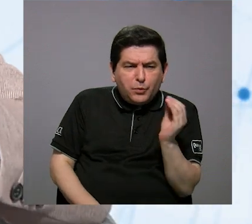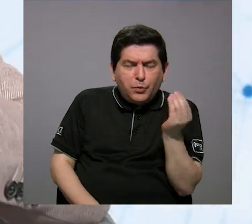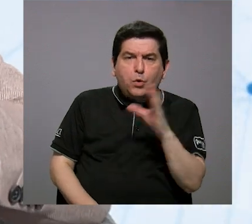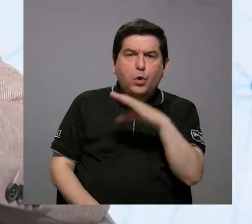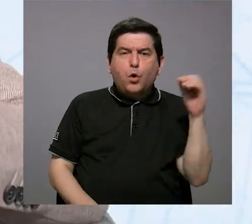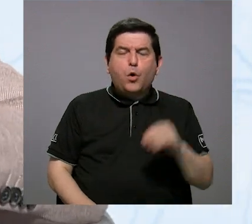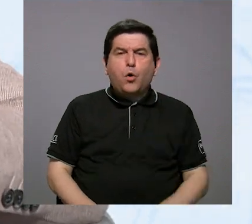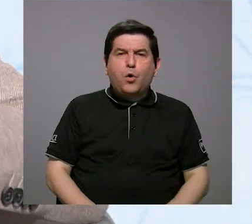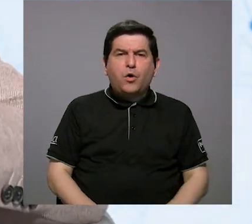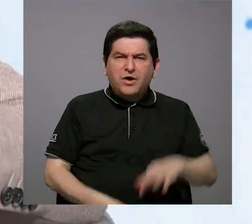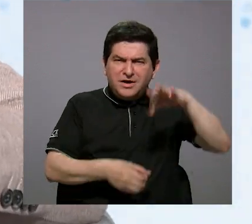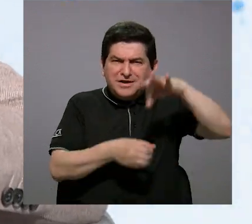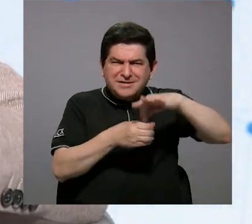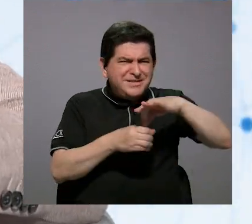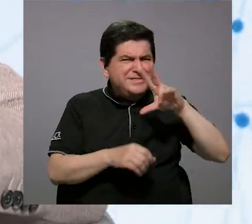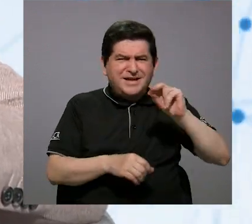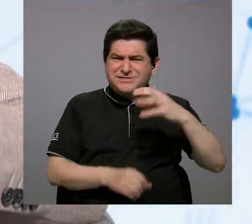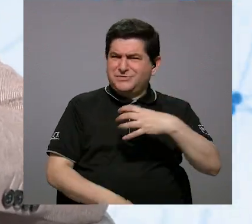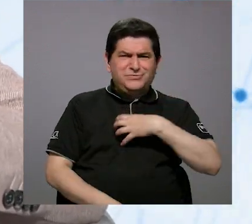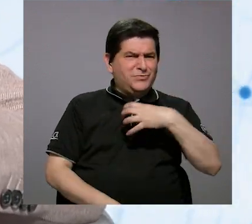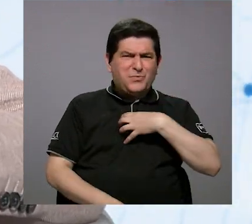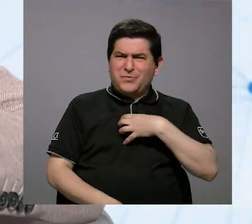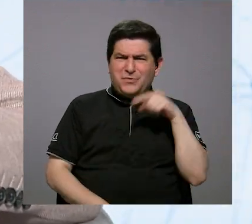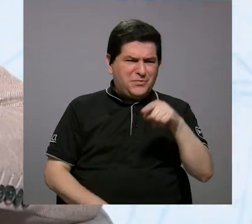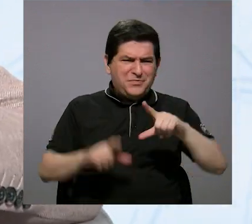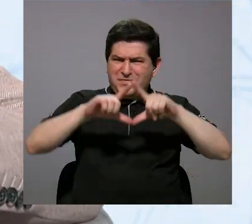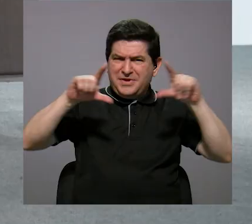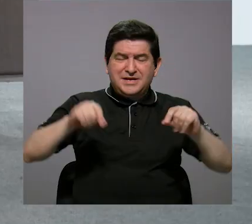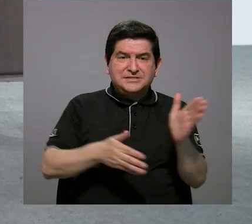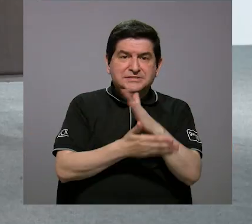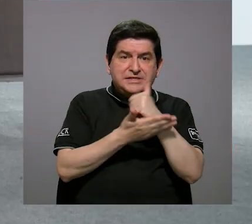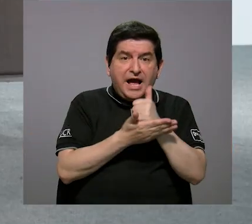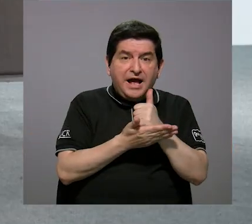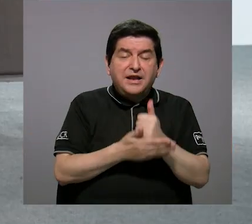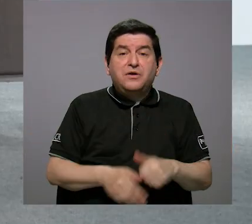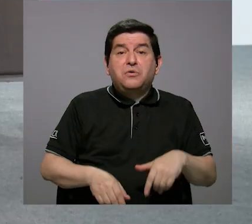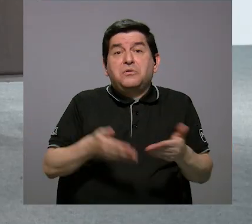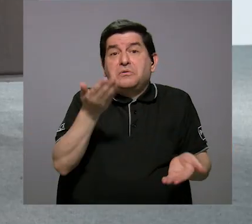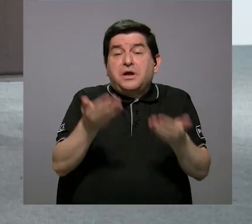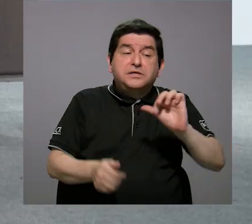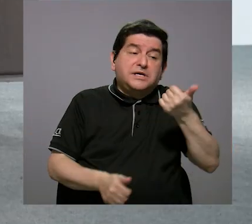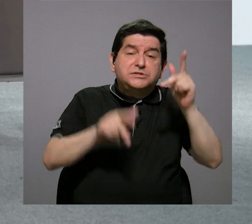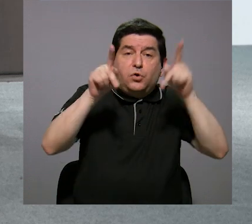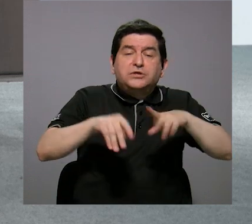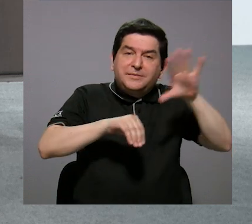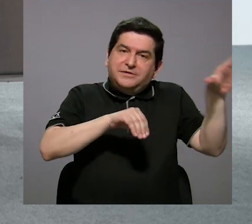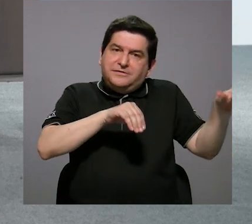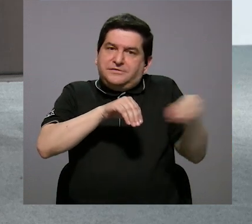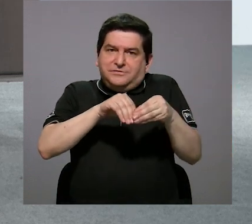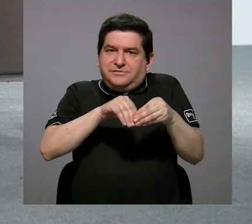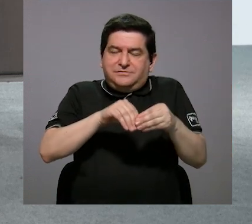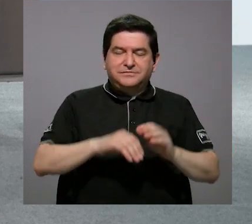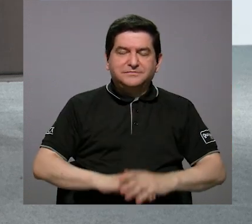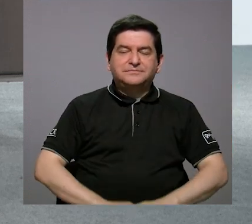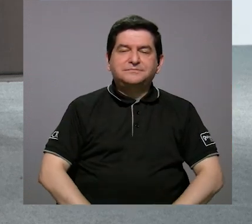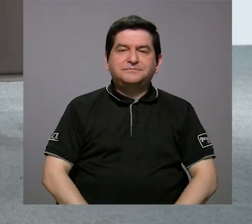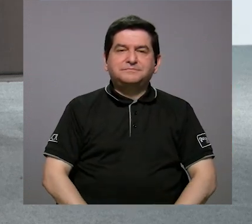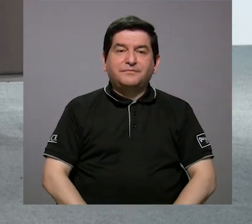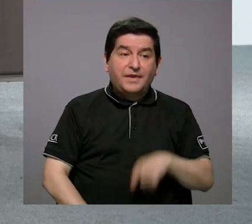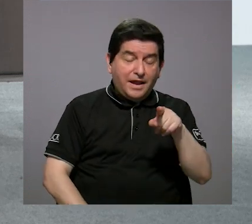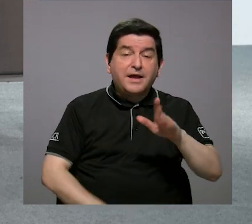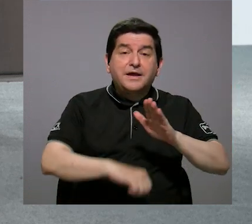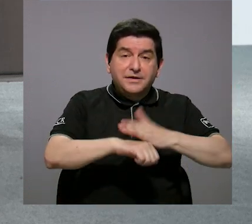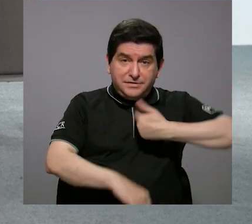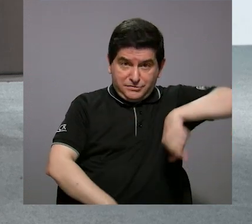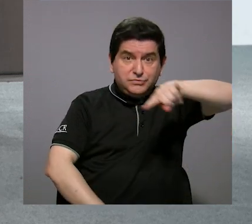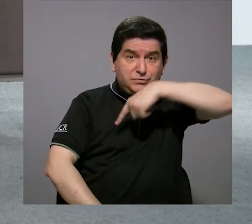a veces si hay tintas que no son propiamente el billete, sino algunos trazos que le hayan hecho alguien en algún momento, ¿verdad? Etcétera. Y